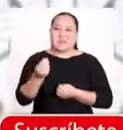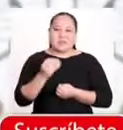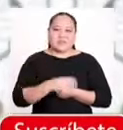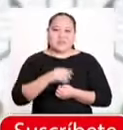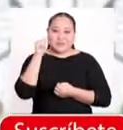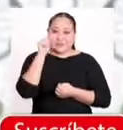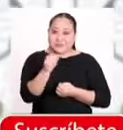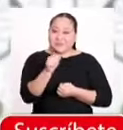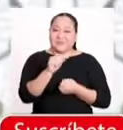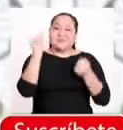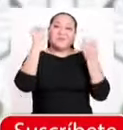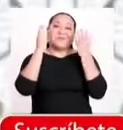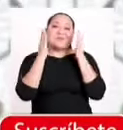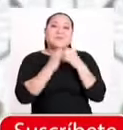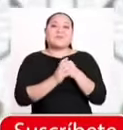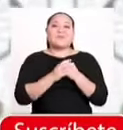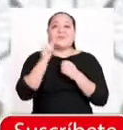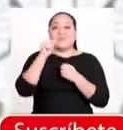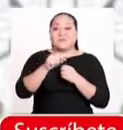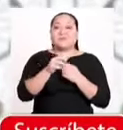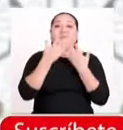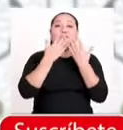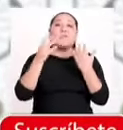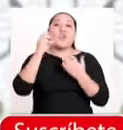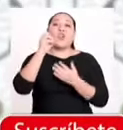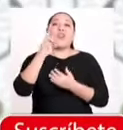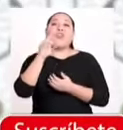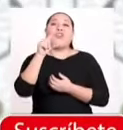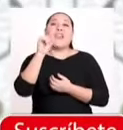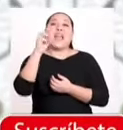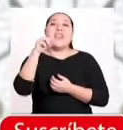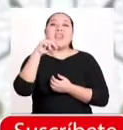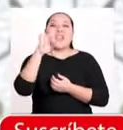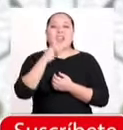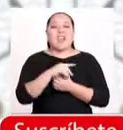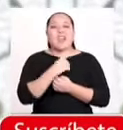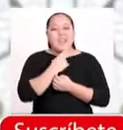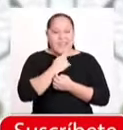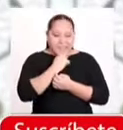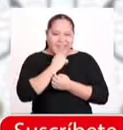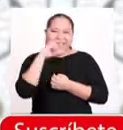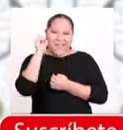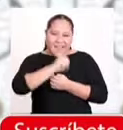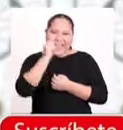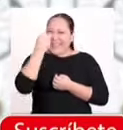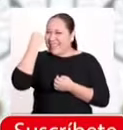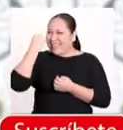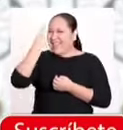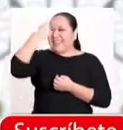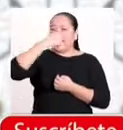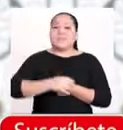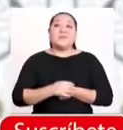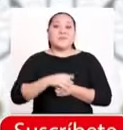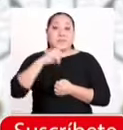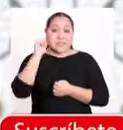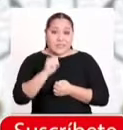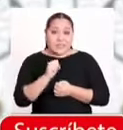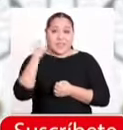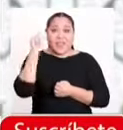Estos son los residuos orgánicos. ¡Ah! ¡Ahora tiene sentido! ¡Claro!